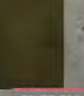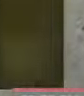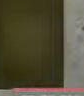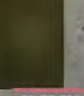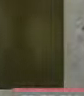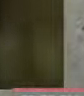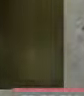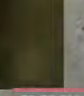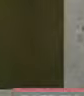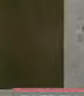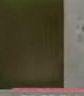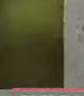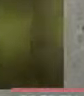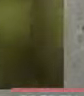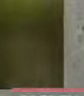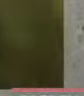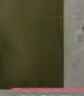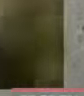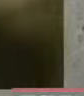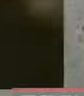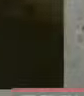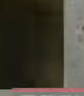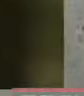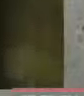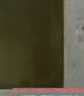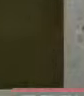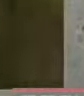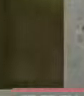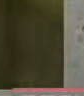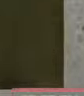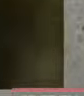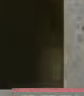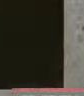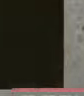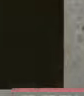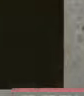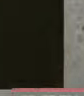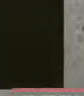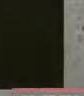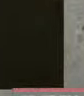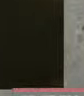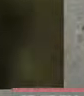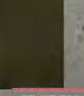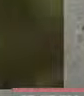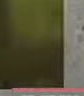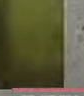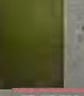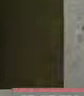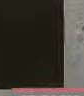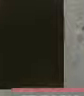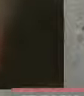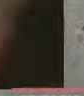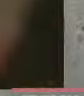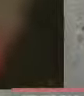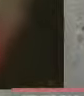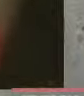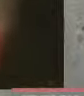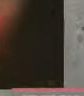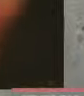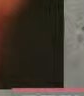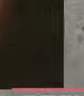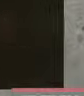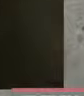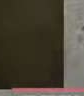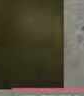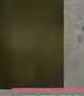no tiene voz ni voto se calla y aquí ya no tiene por qué hacerse no